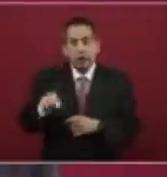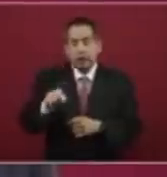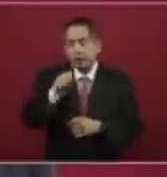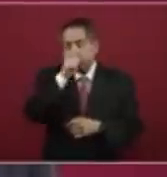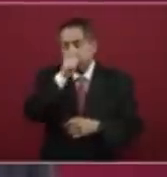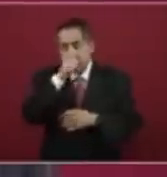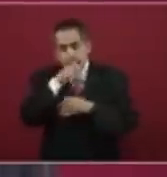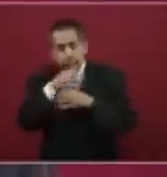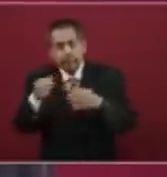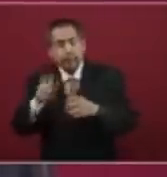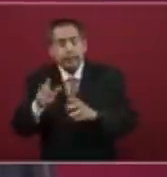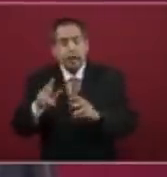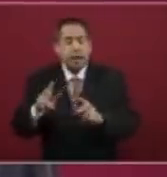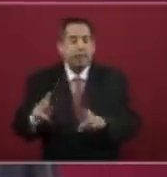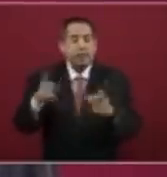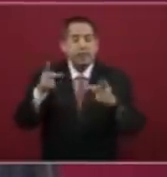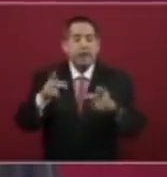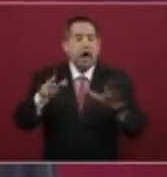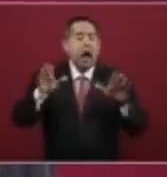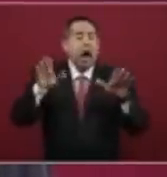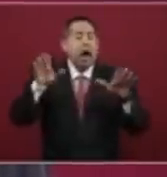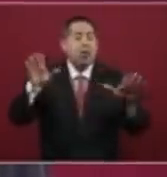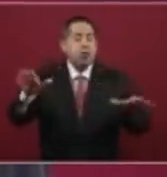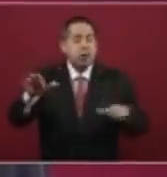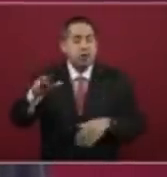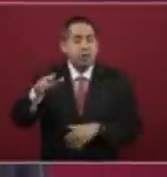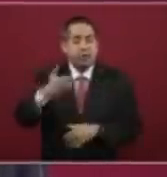anuncio de la venta del avión presidencial.